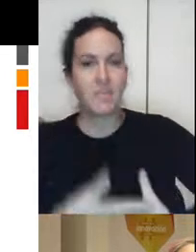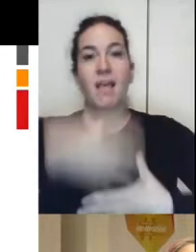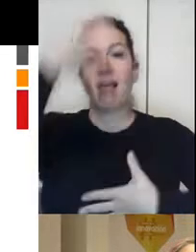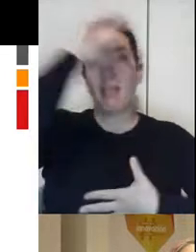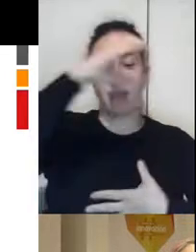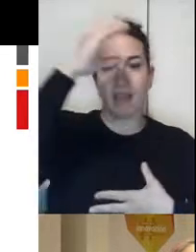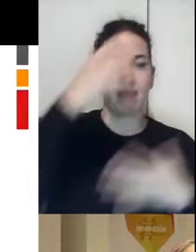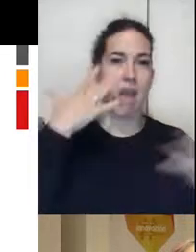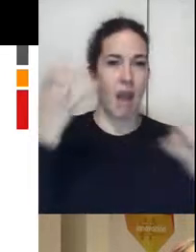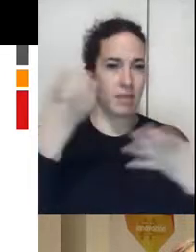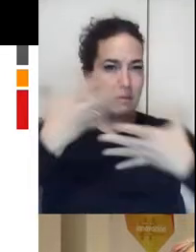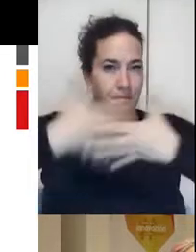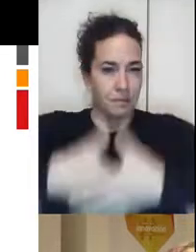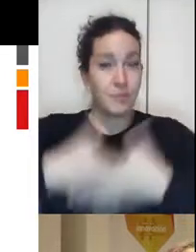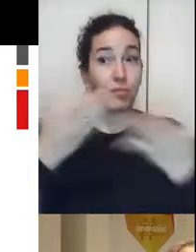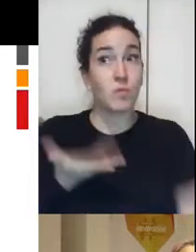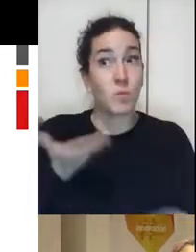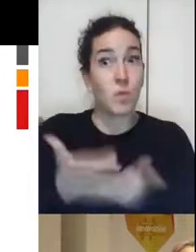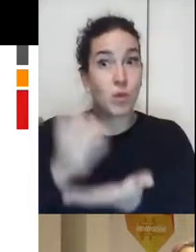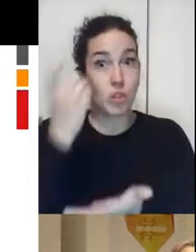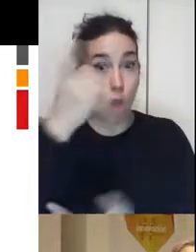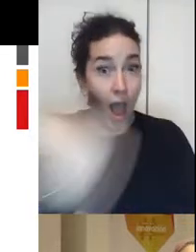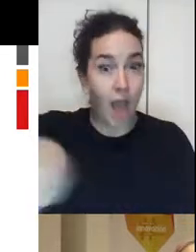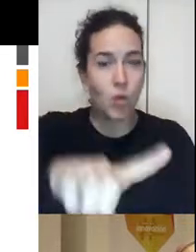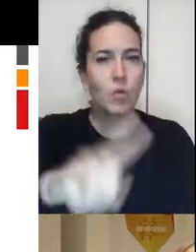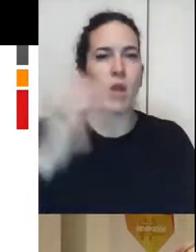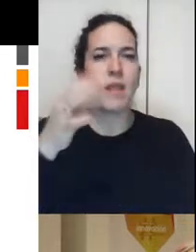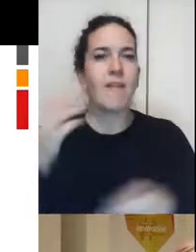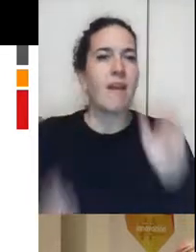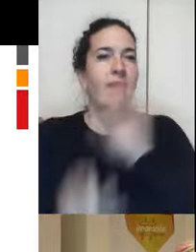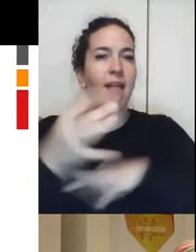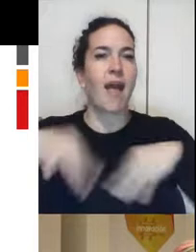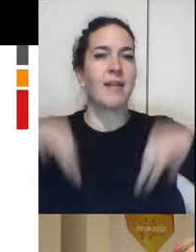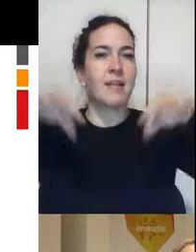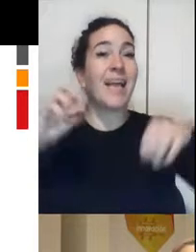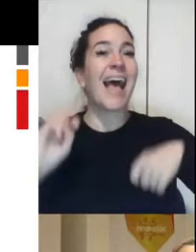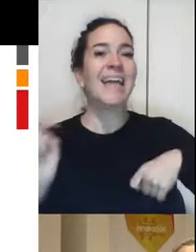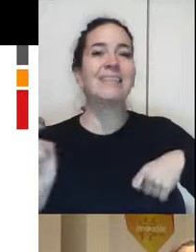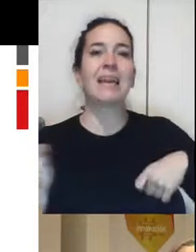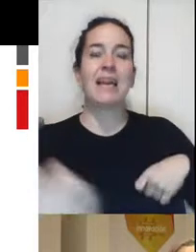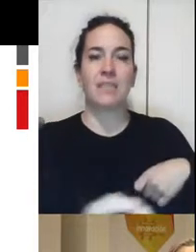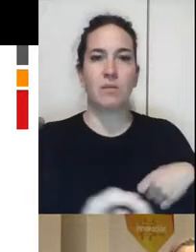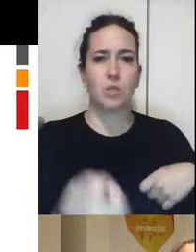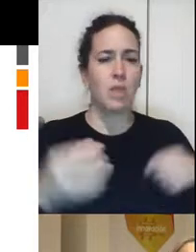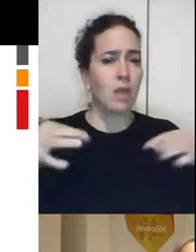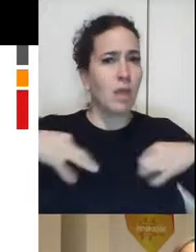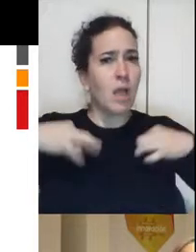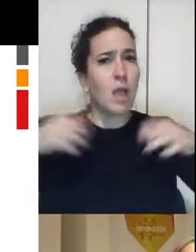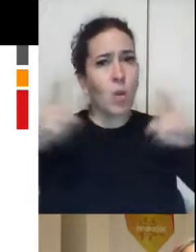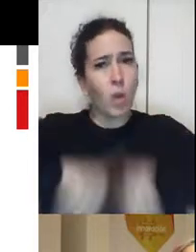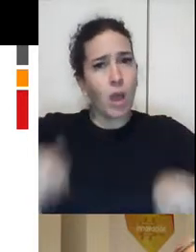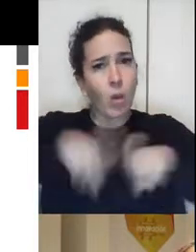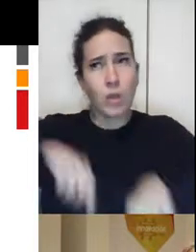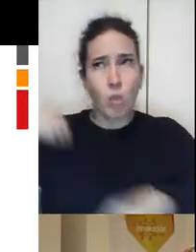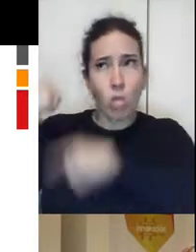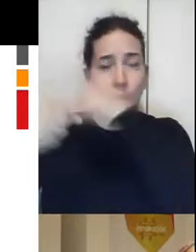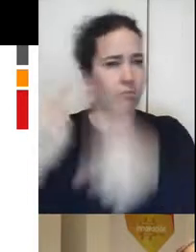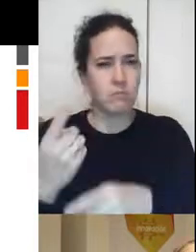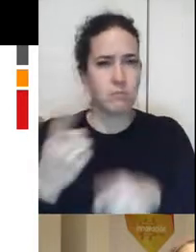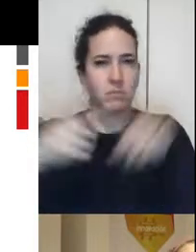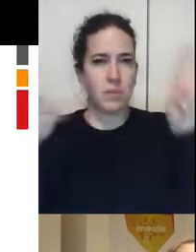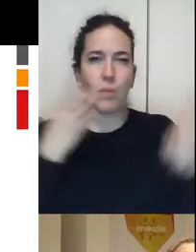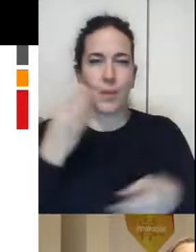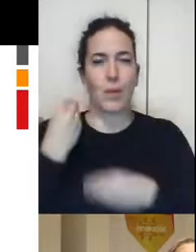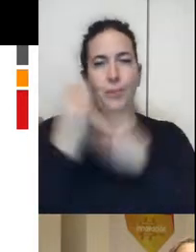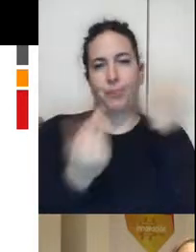a los alumnos desarrollar una serie de tejidos como alternativas a los textiles convencionales, utilizando residuos,